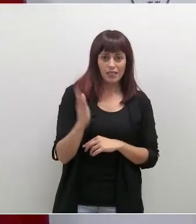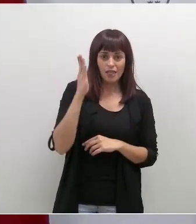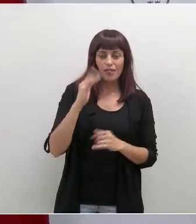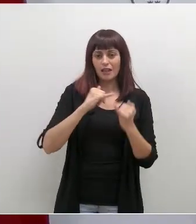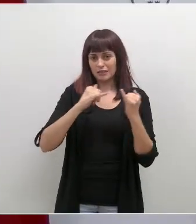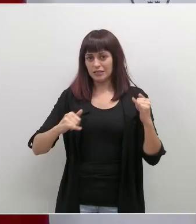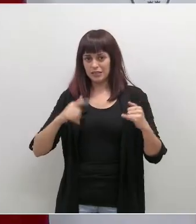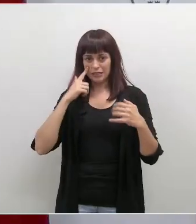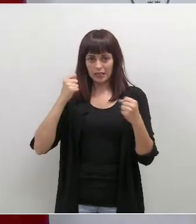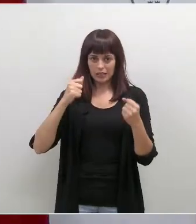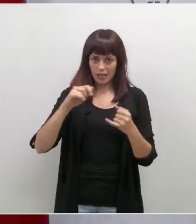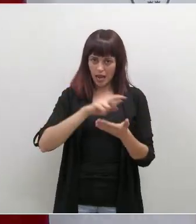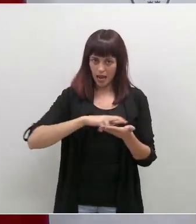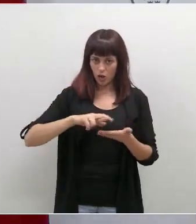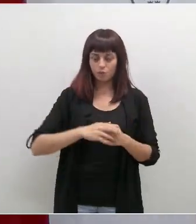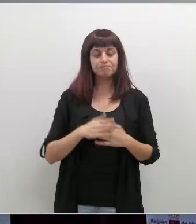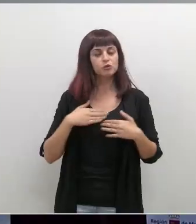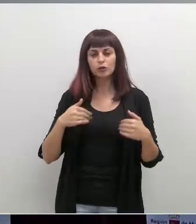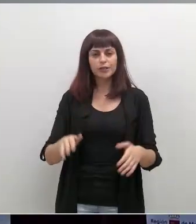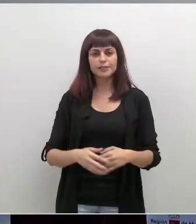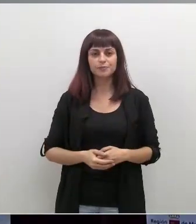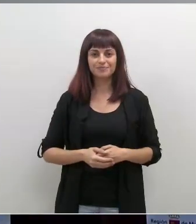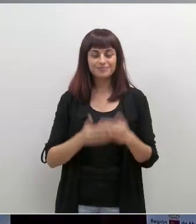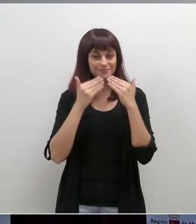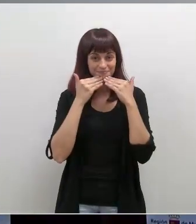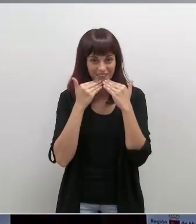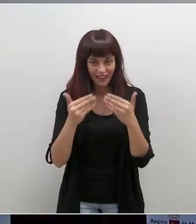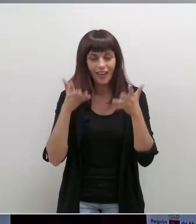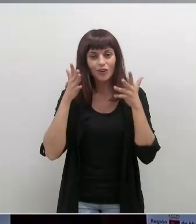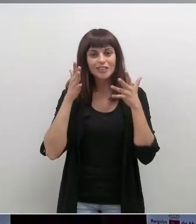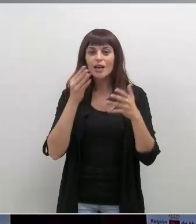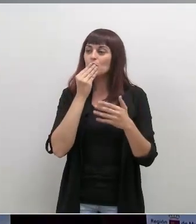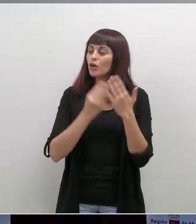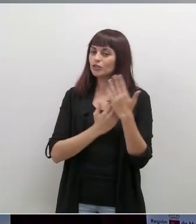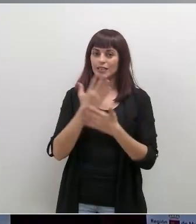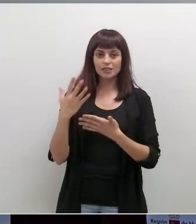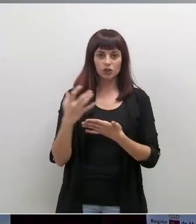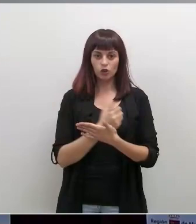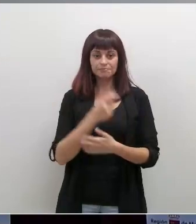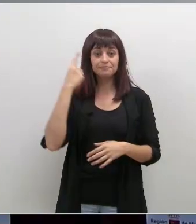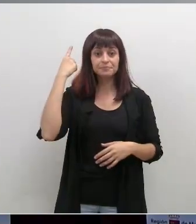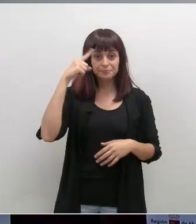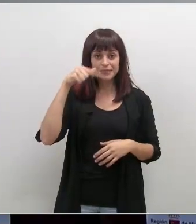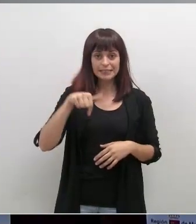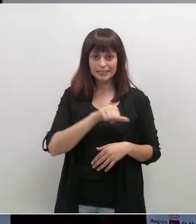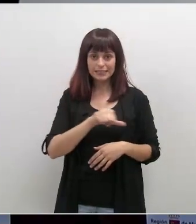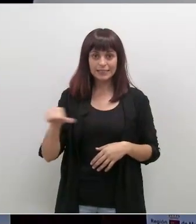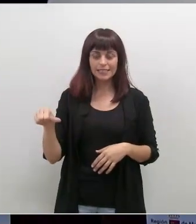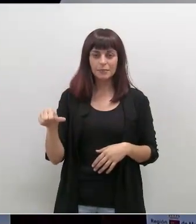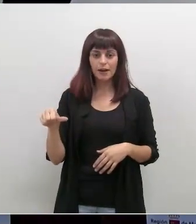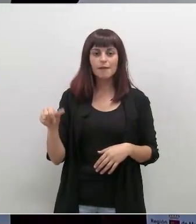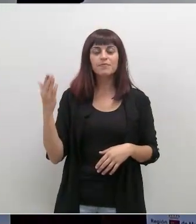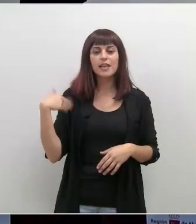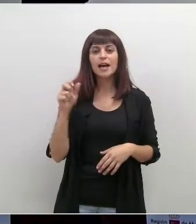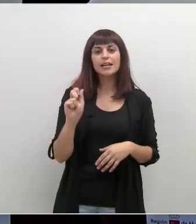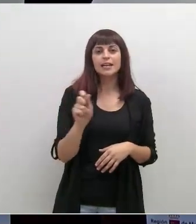sanitaria en nuestra región. Cuando quieras. Muchas gracias, consejera. Buenos días a todos. Como saben, esta semana se ha hecho público el